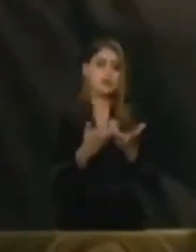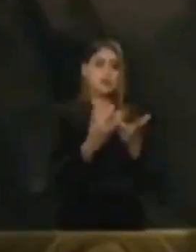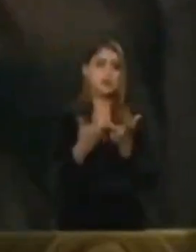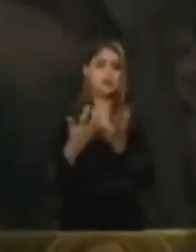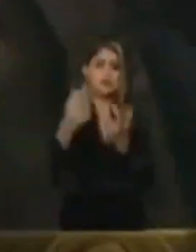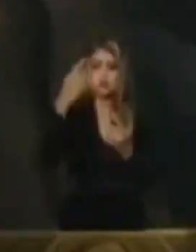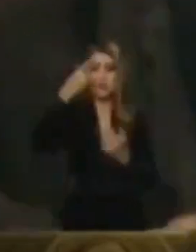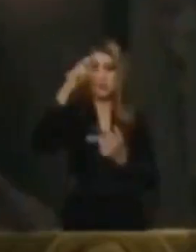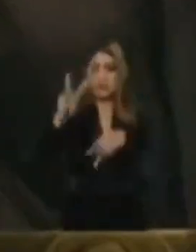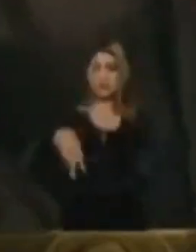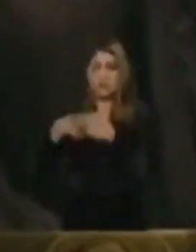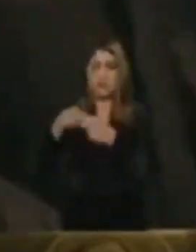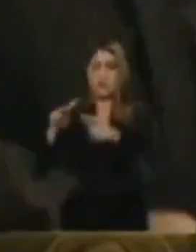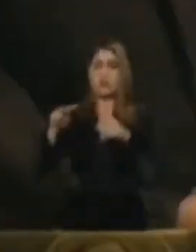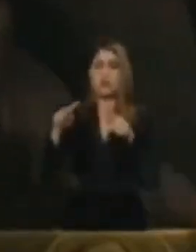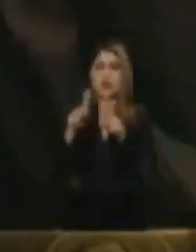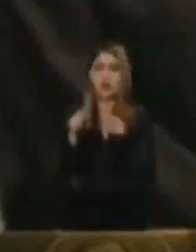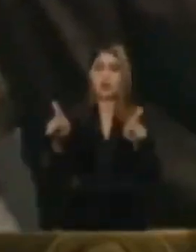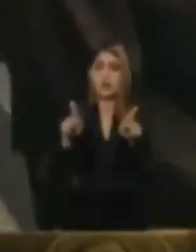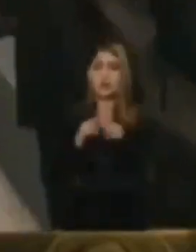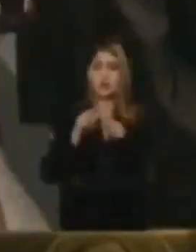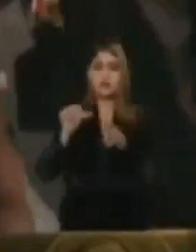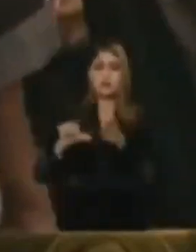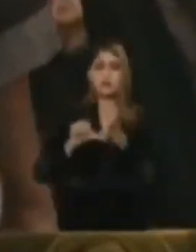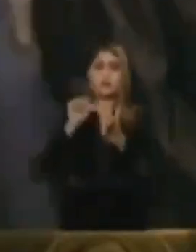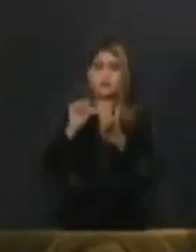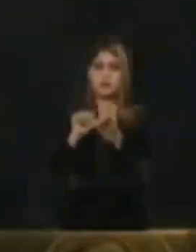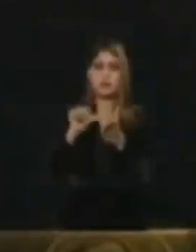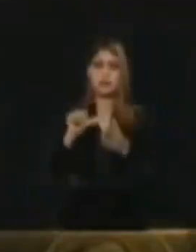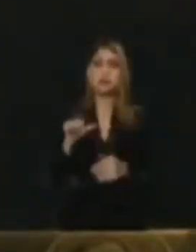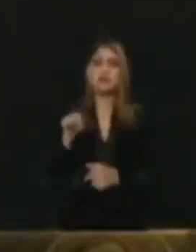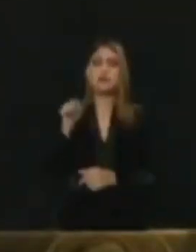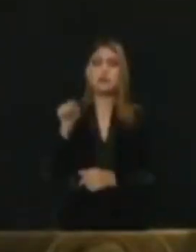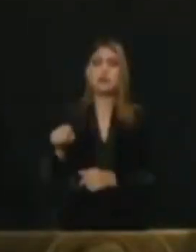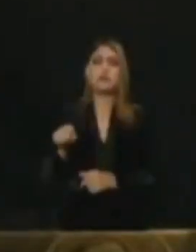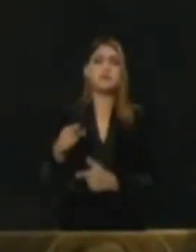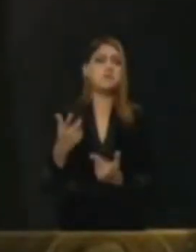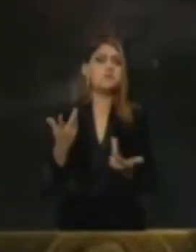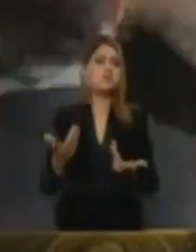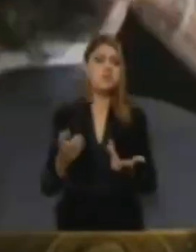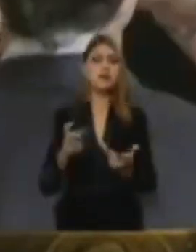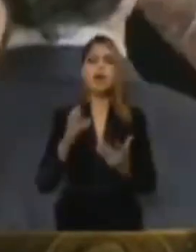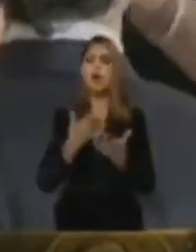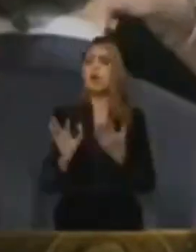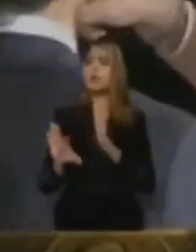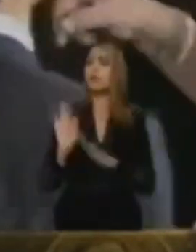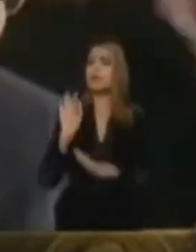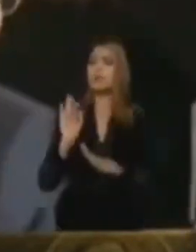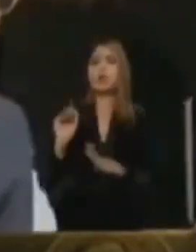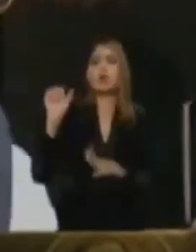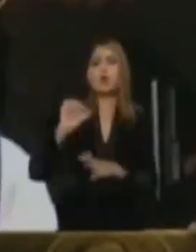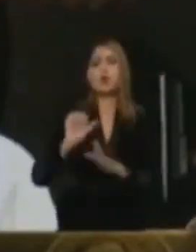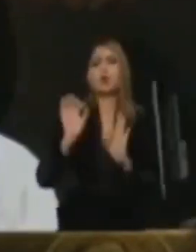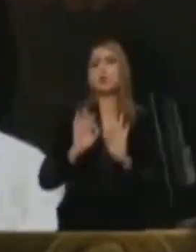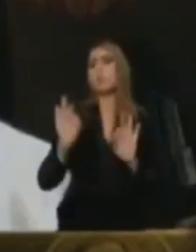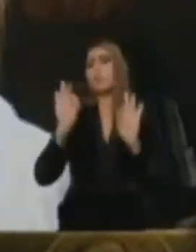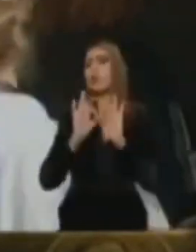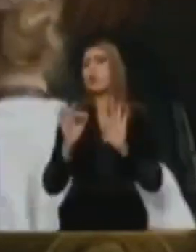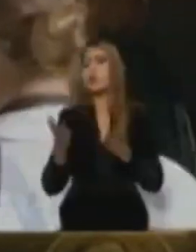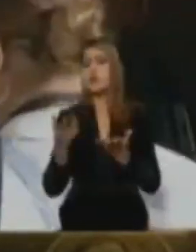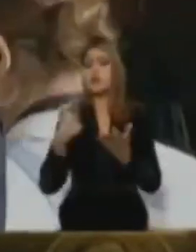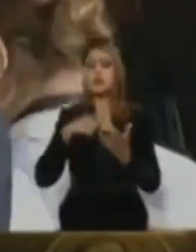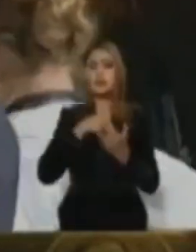el patio central de la casona de Jicotencal. ¿Qué aspectos también relevantes del día de hoy hemos